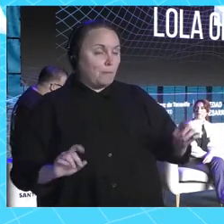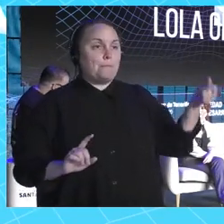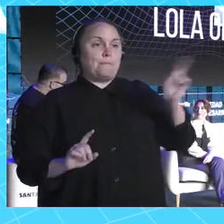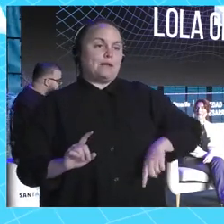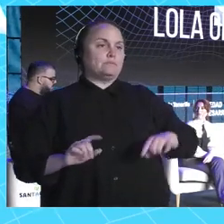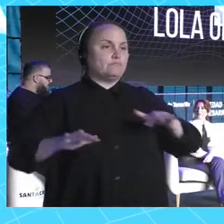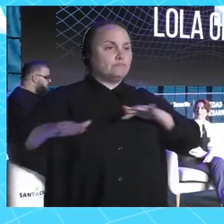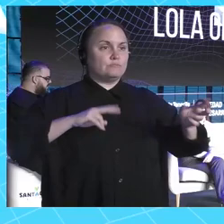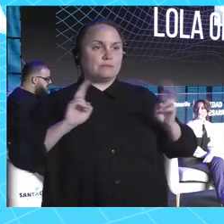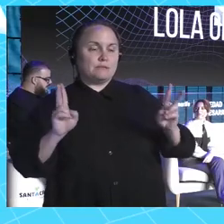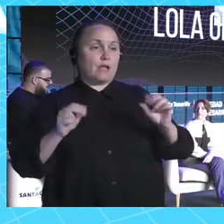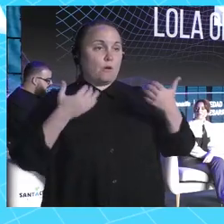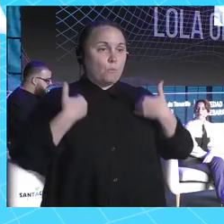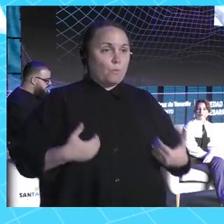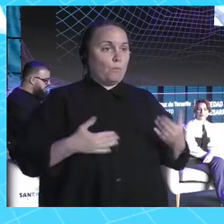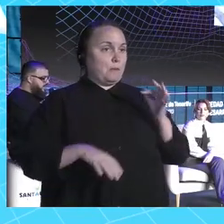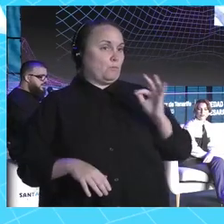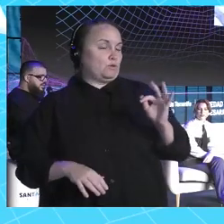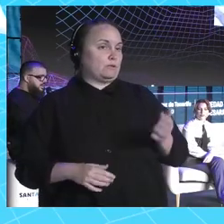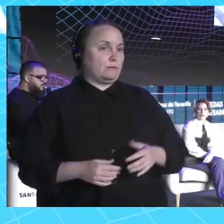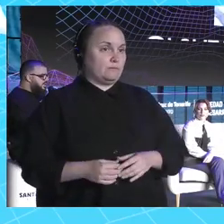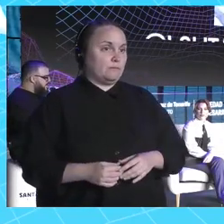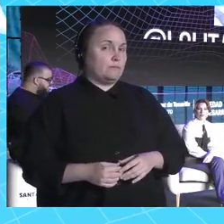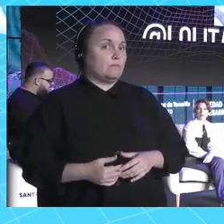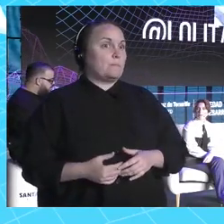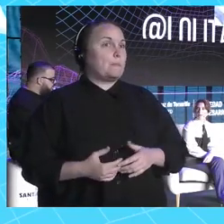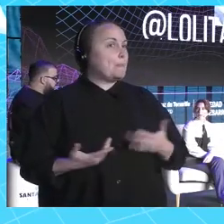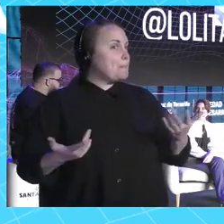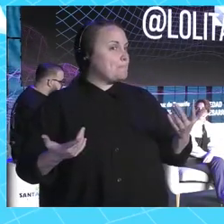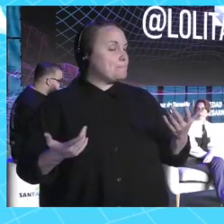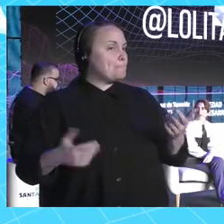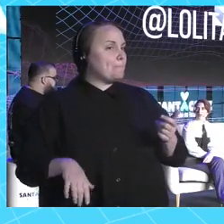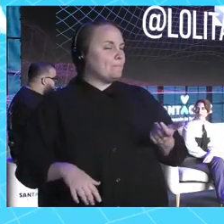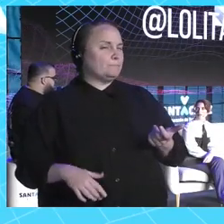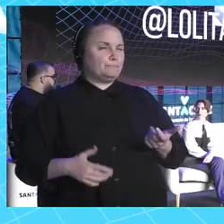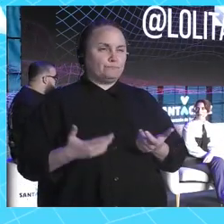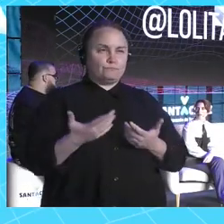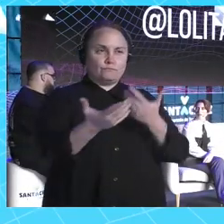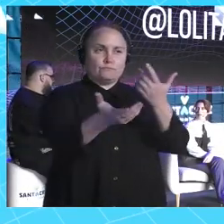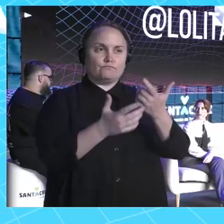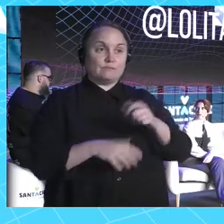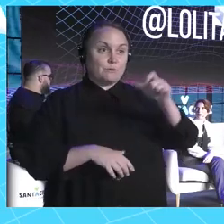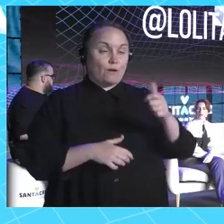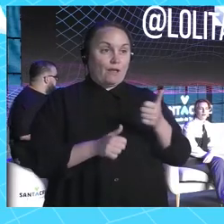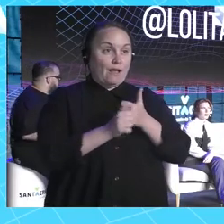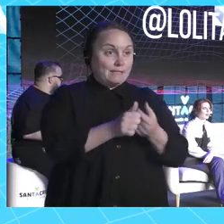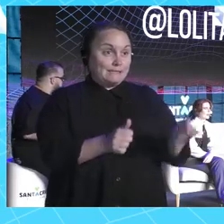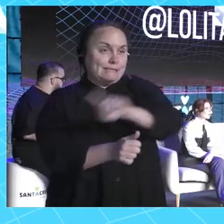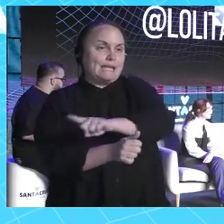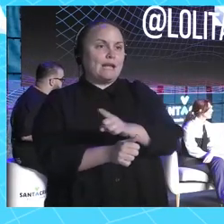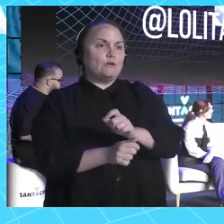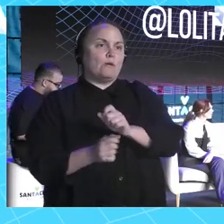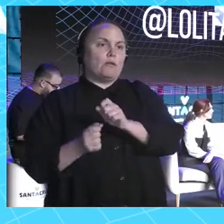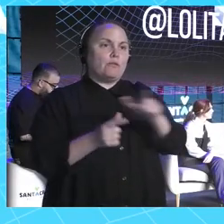activista Body positive Entonces qué crees que afectan esa autoestima o en esa confianza en tus seguidores Pues